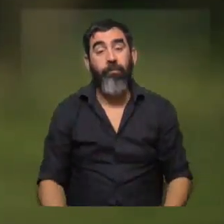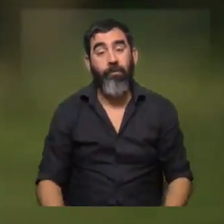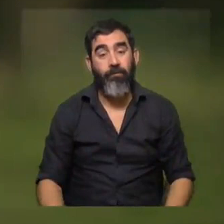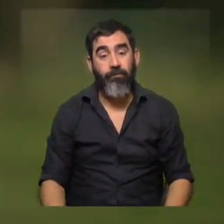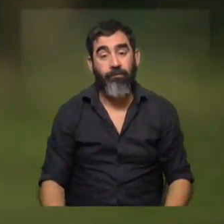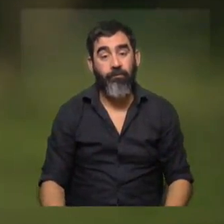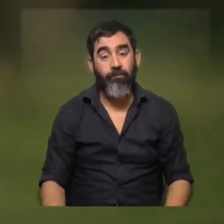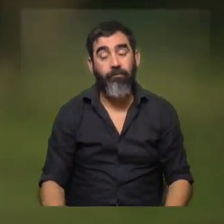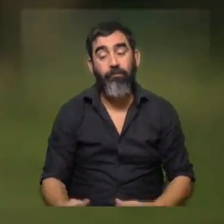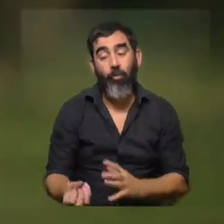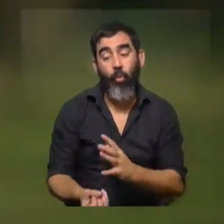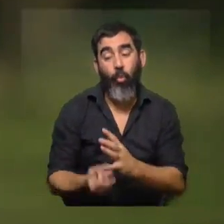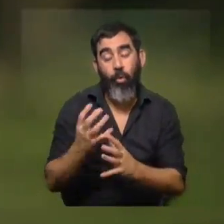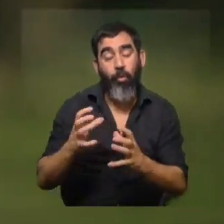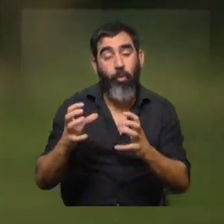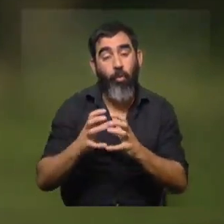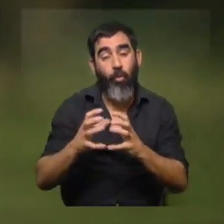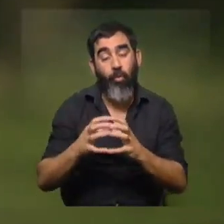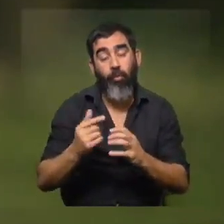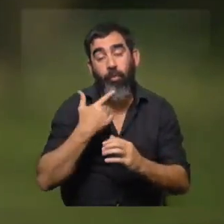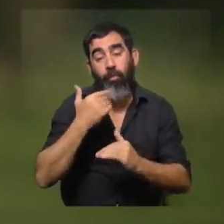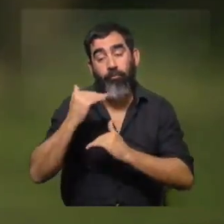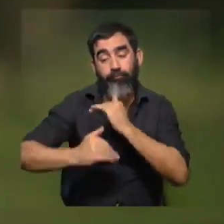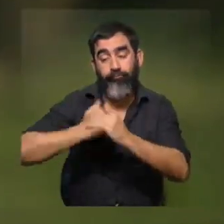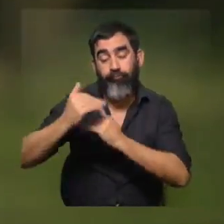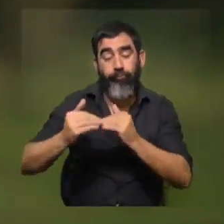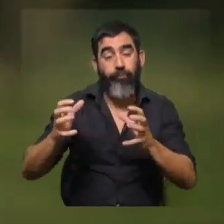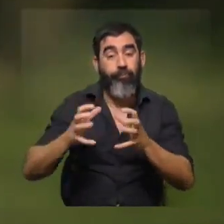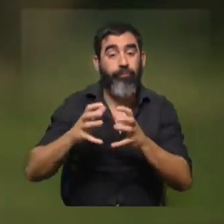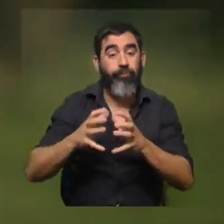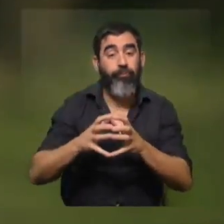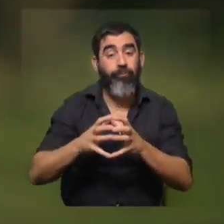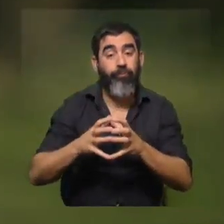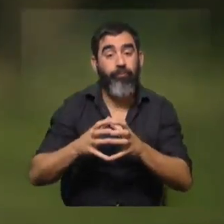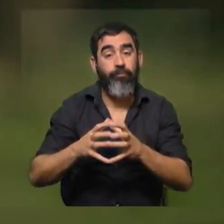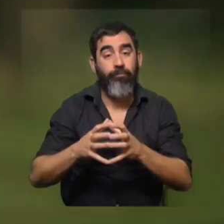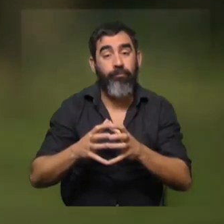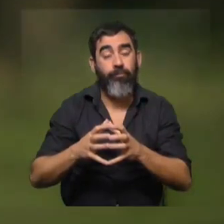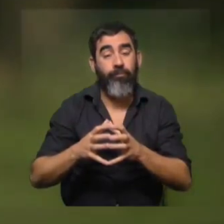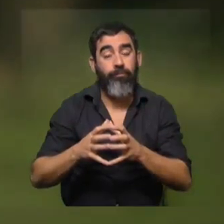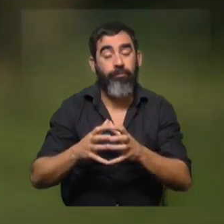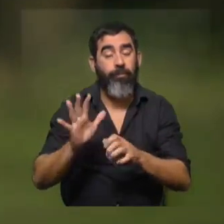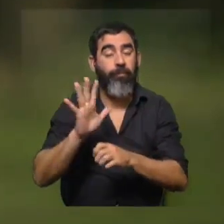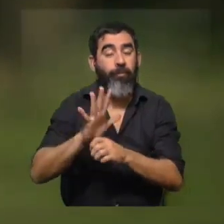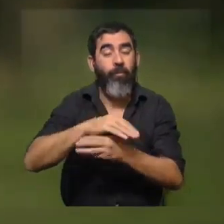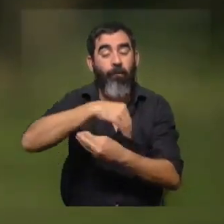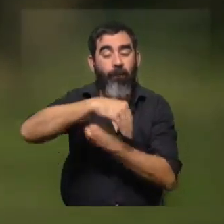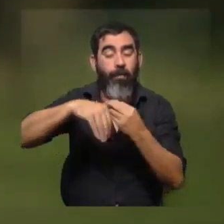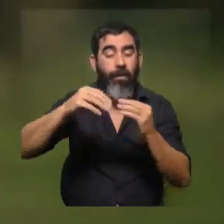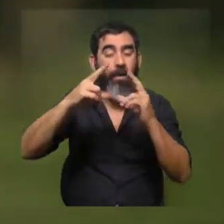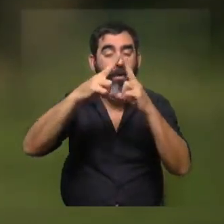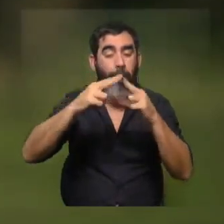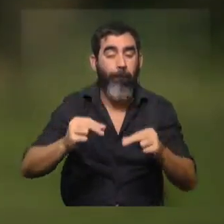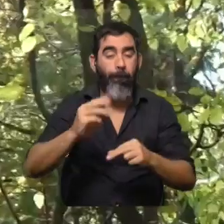y surgieron otros grupos más evolucionados, como puede ser todo el grupo de, digamos, los parientes de los pinos o